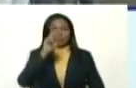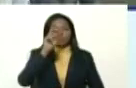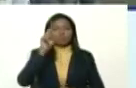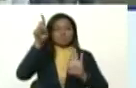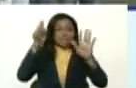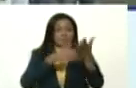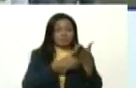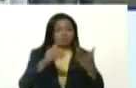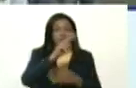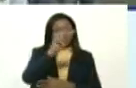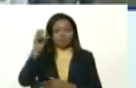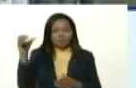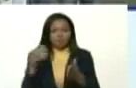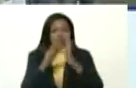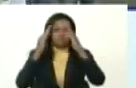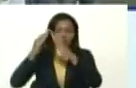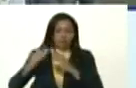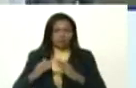hogares,